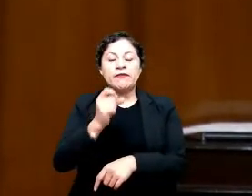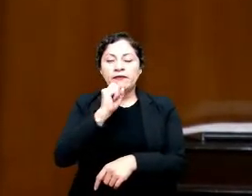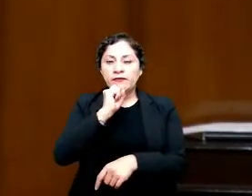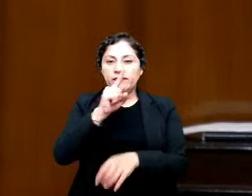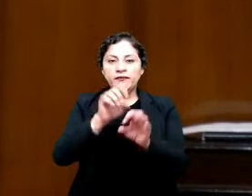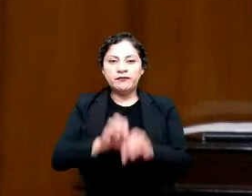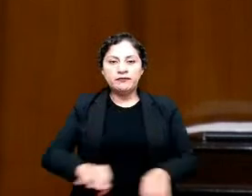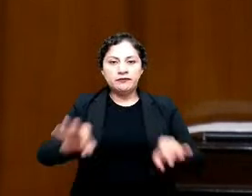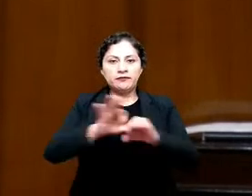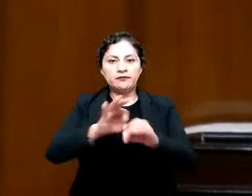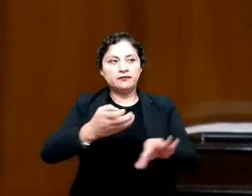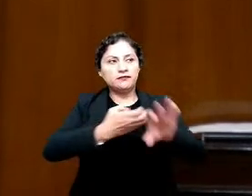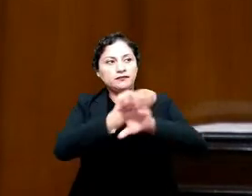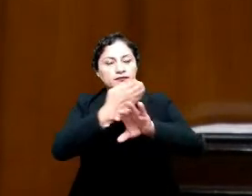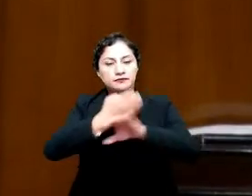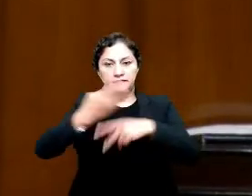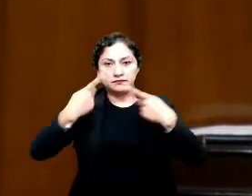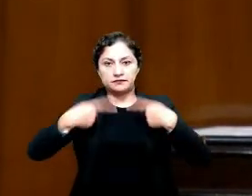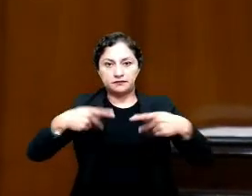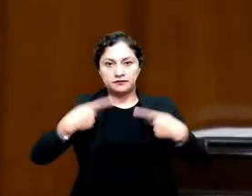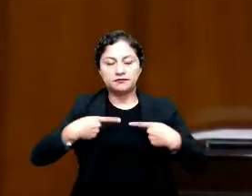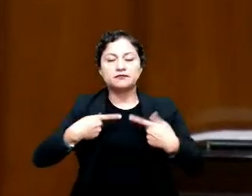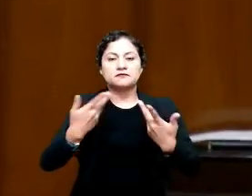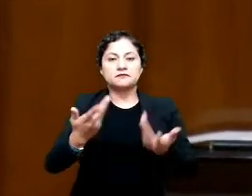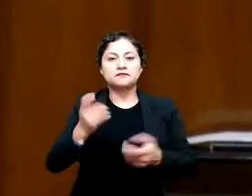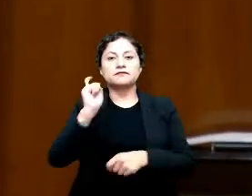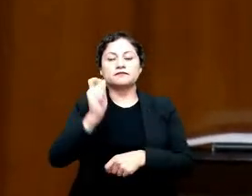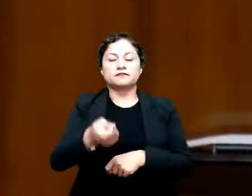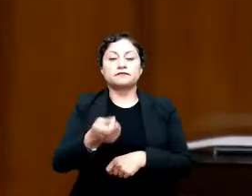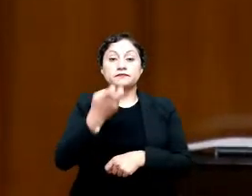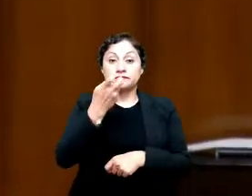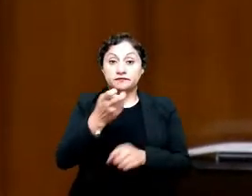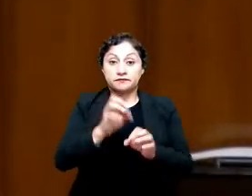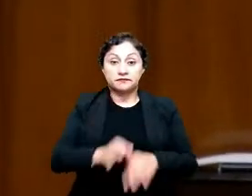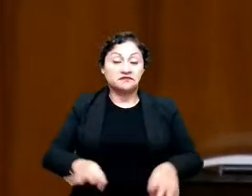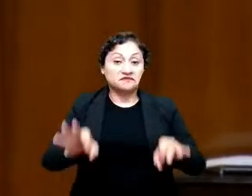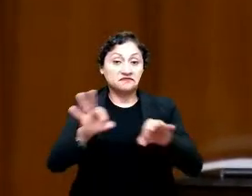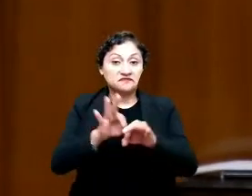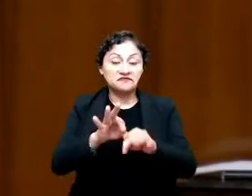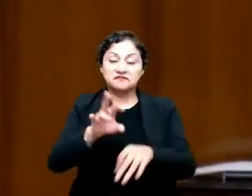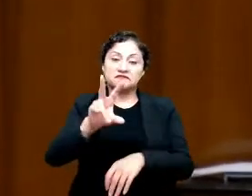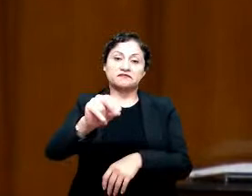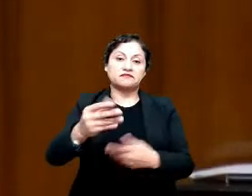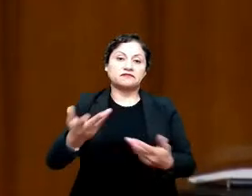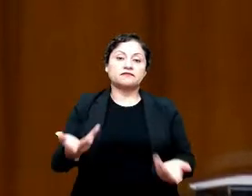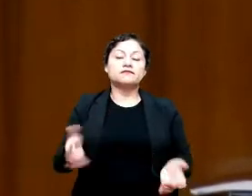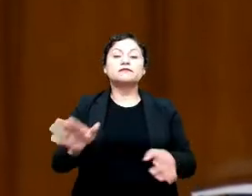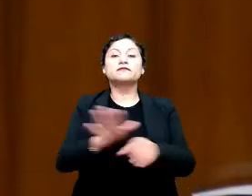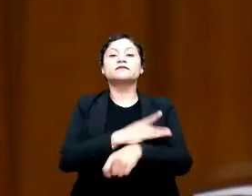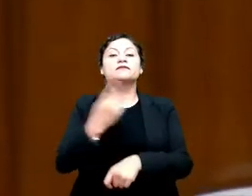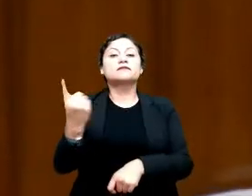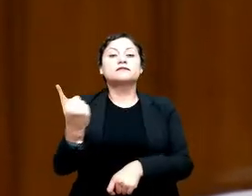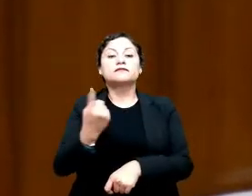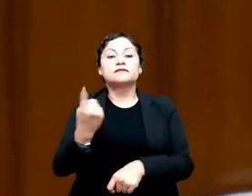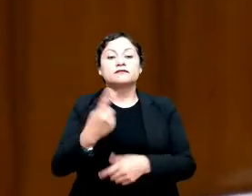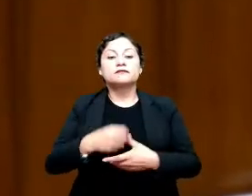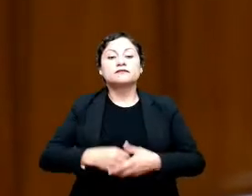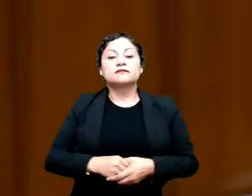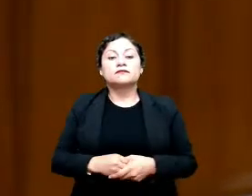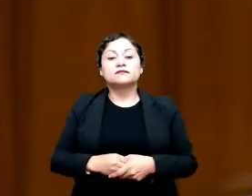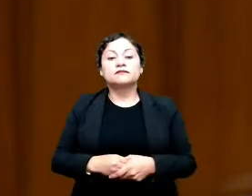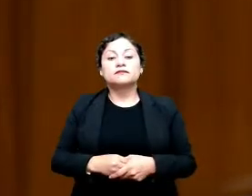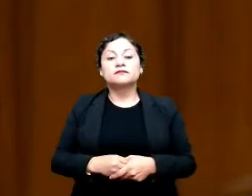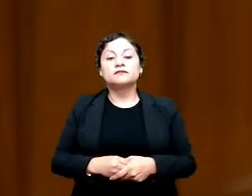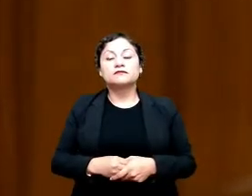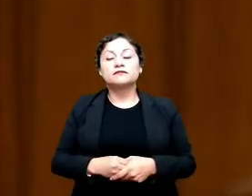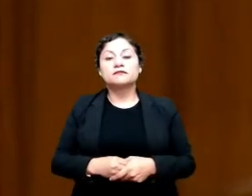ciudadanos mexiquenses y esto no es tan importante como debería. Esto se debe al mucho el por qué